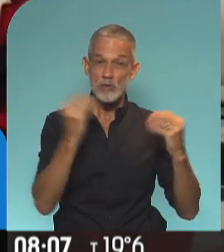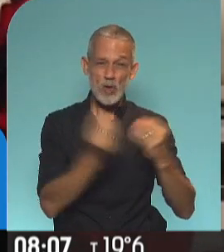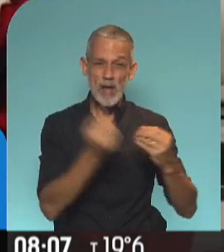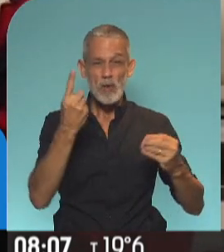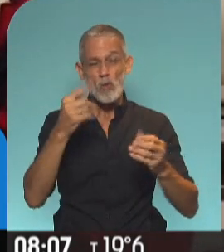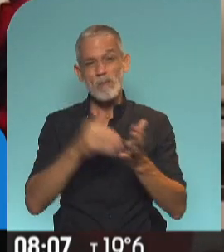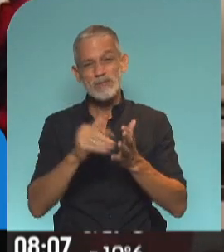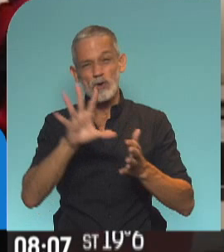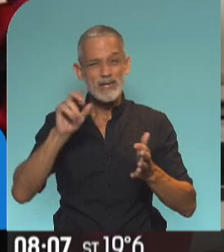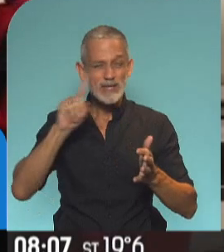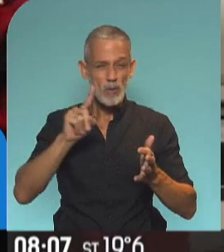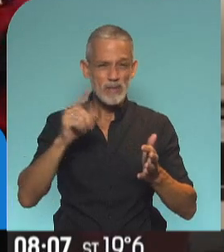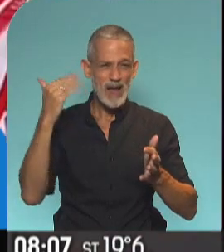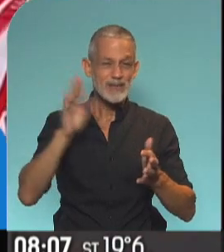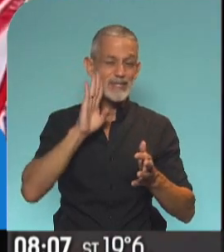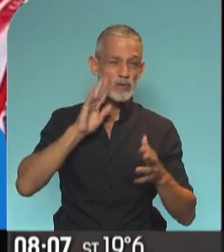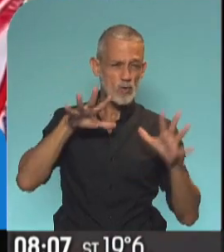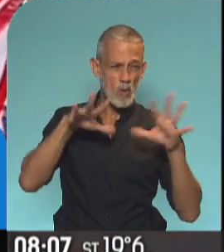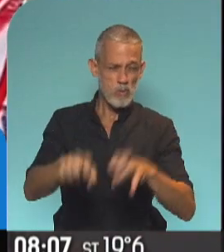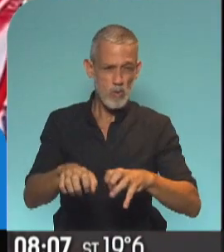1,5 millones que había antes de la invasión de Estados Unidos a Irak.